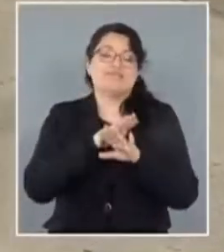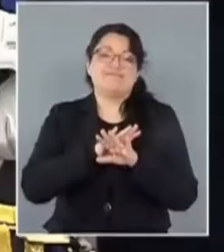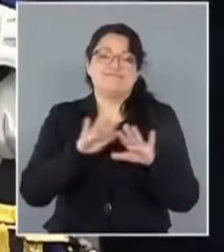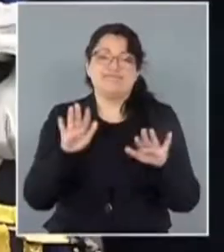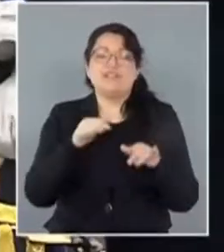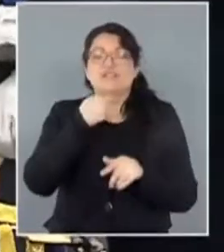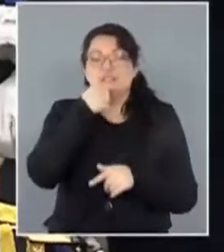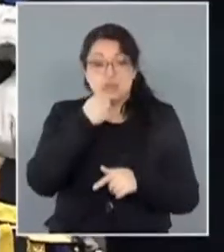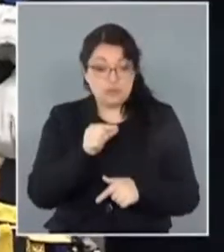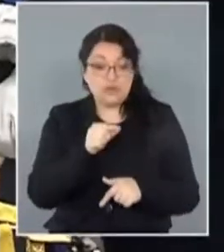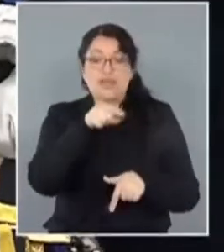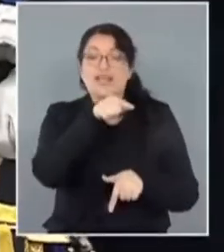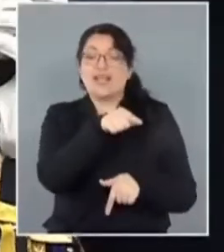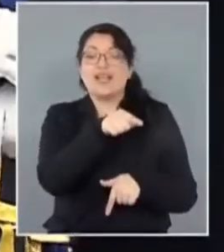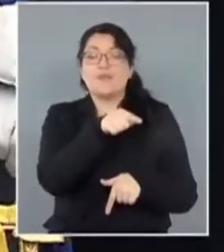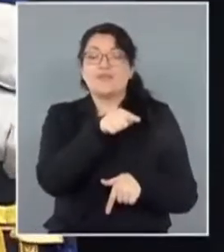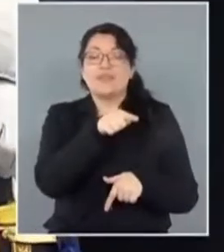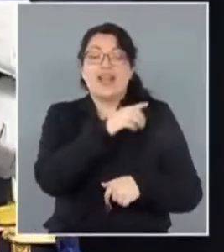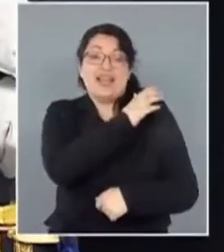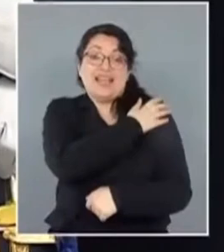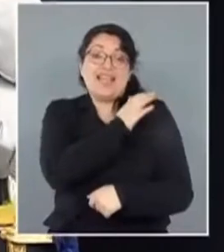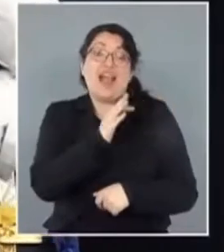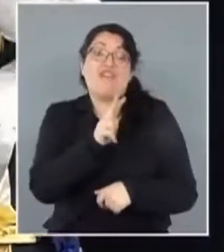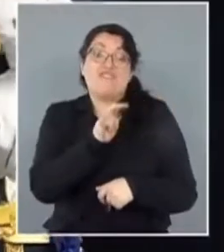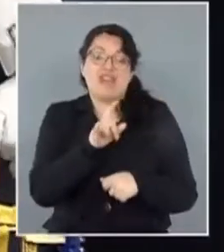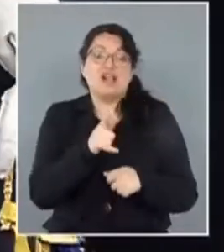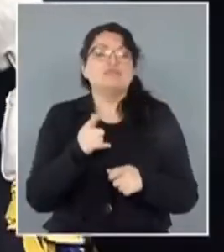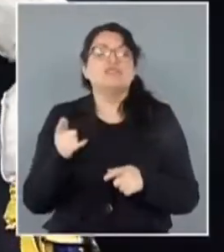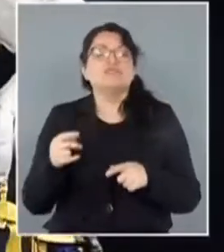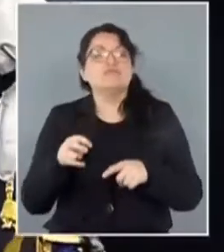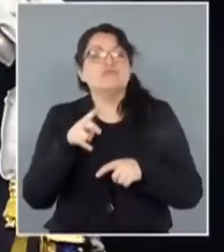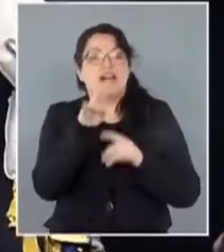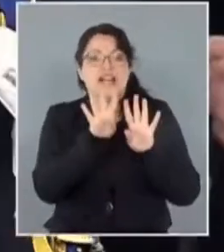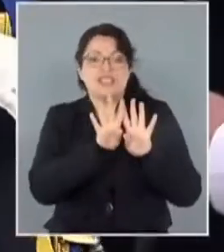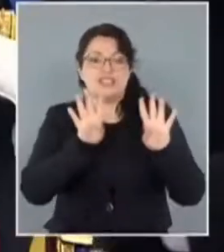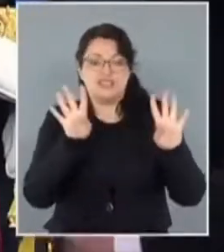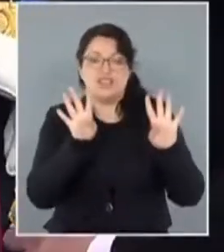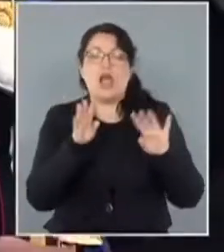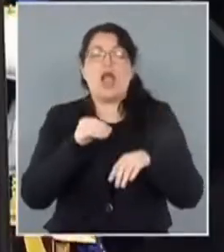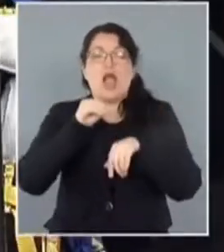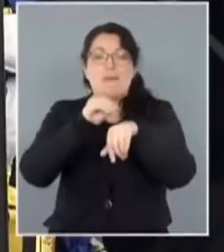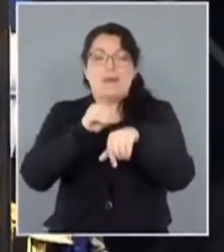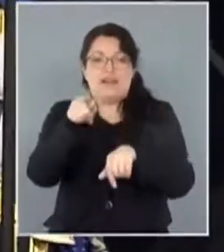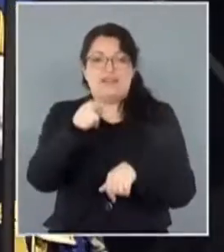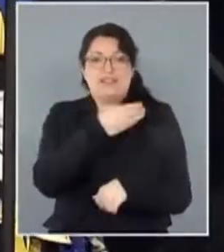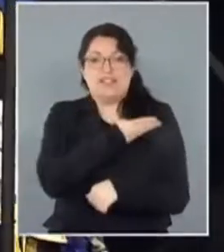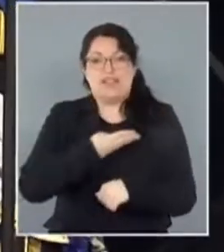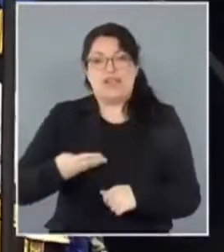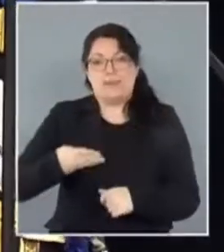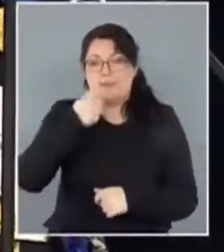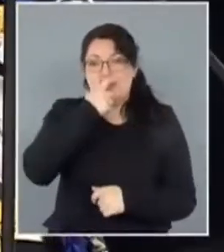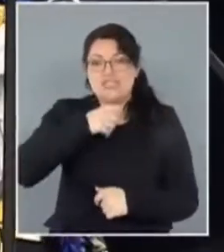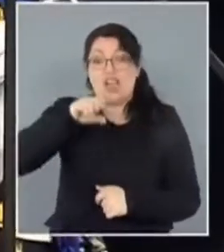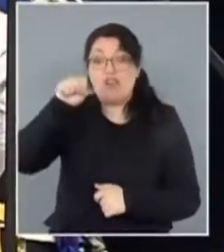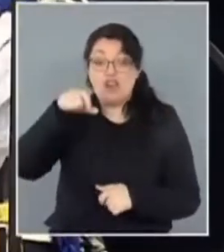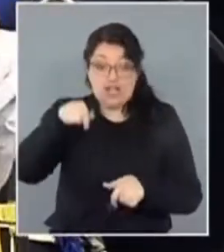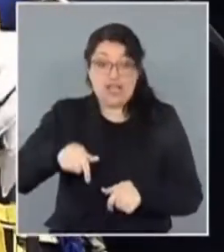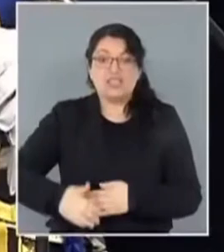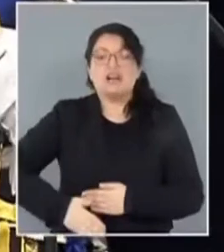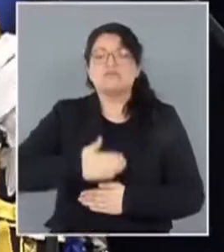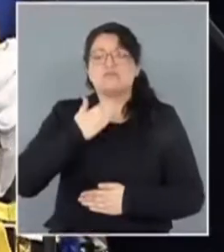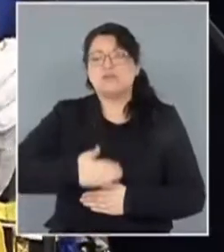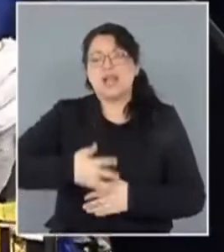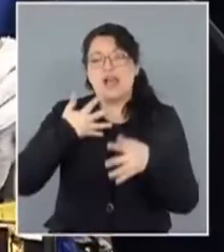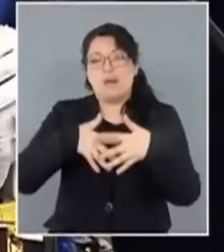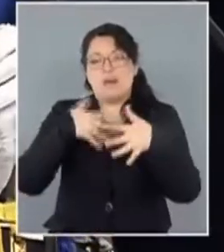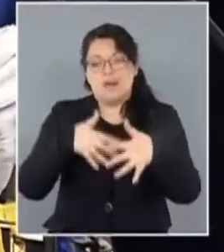resta que el general Vial llegue hasta la tribuna oficial para informarle al presidente Gabriel Boric que la parada militar del